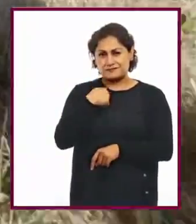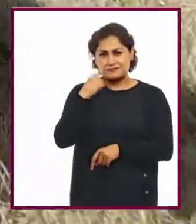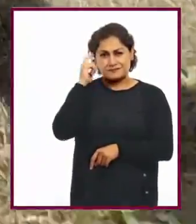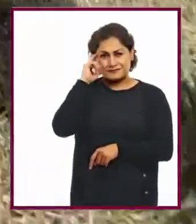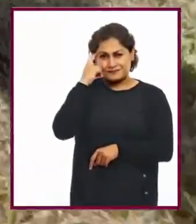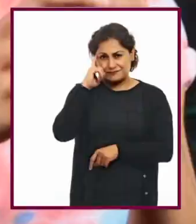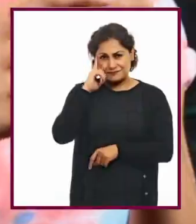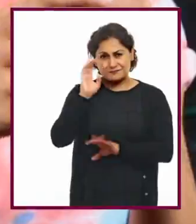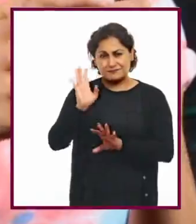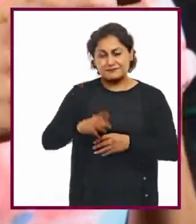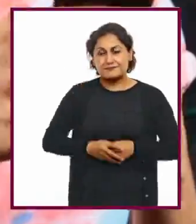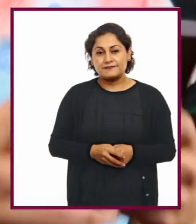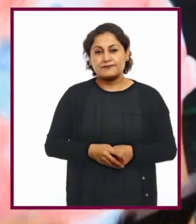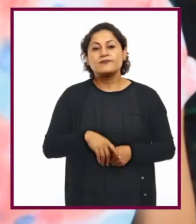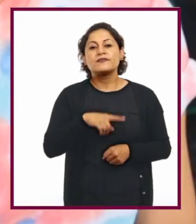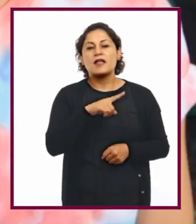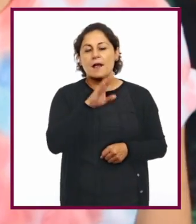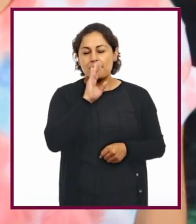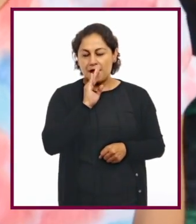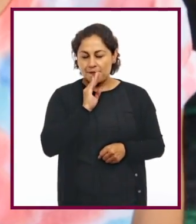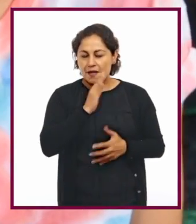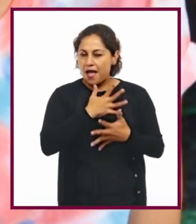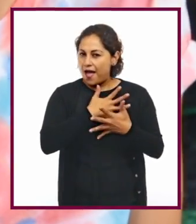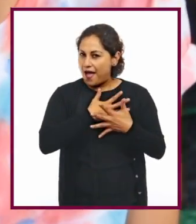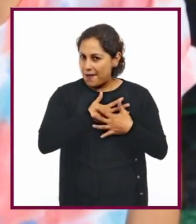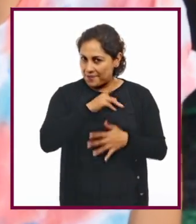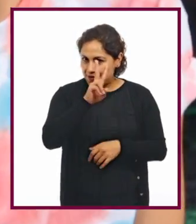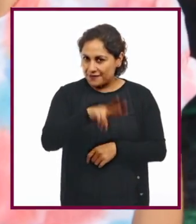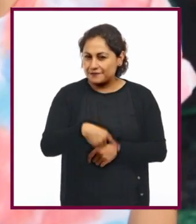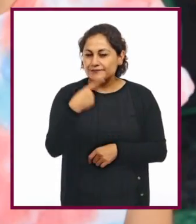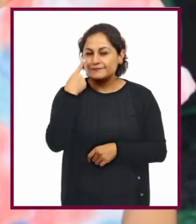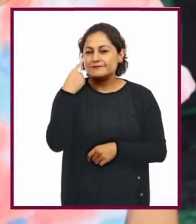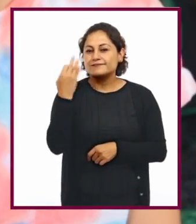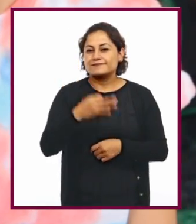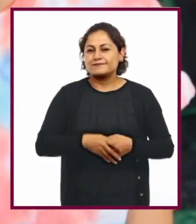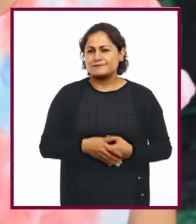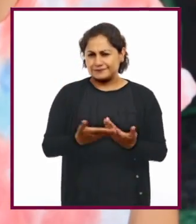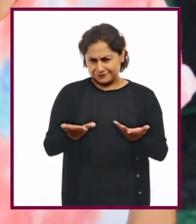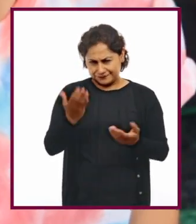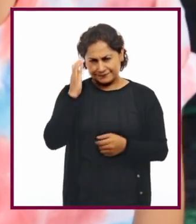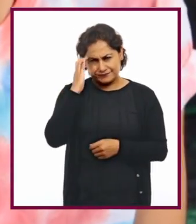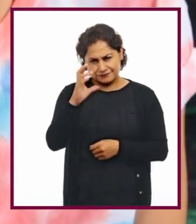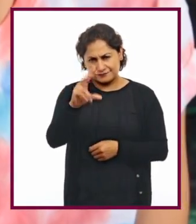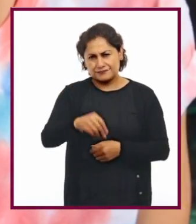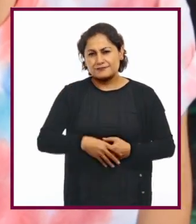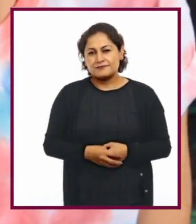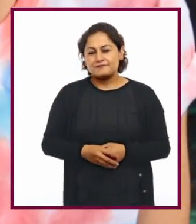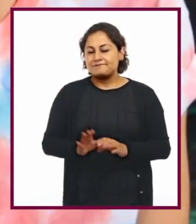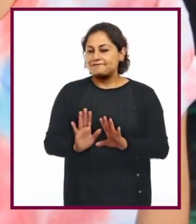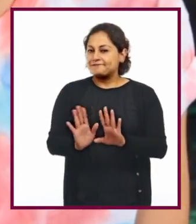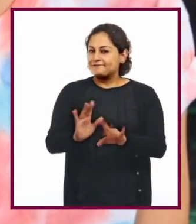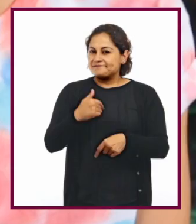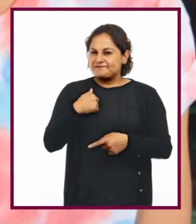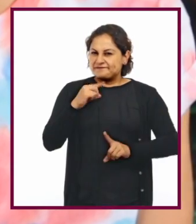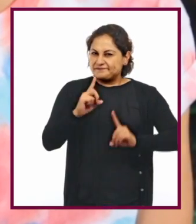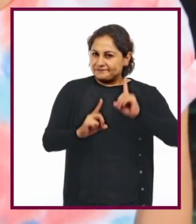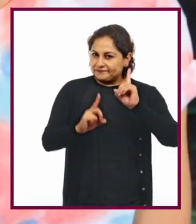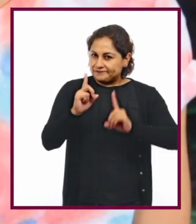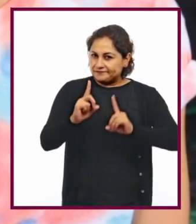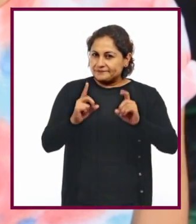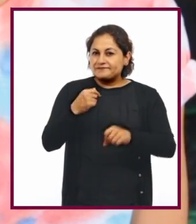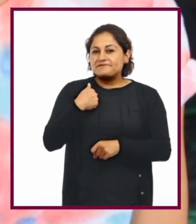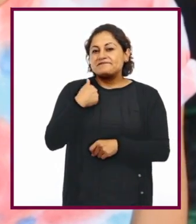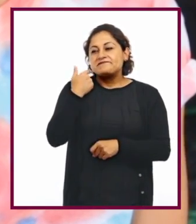me va a matar si llego con un perro. Ella se va a enamorar de él en cuanto lo vea. Ándale, no seas cruel. No